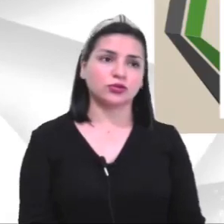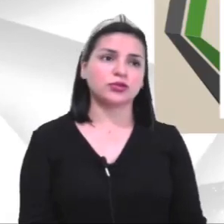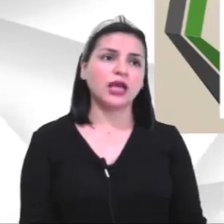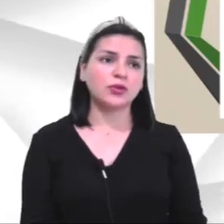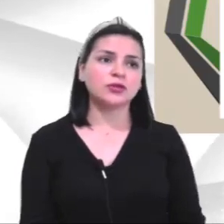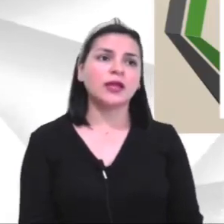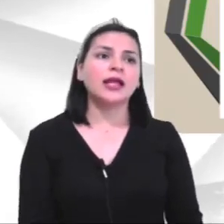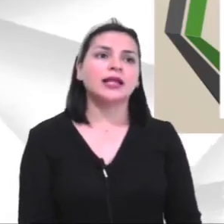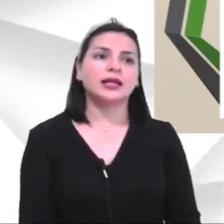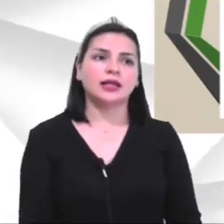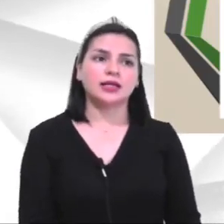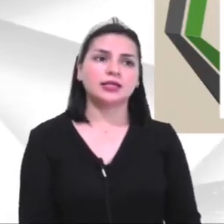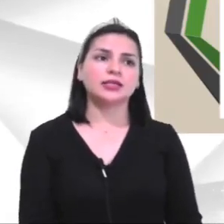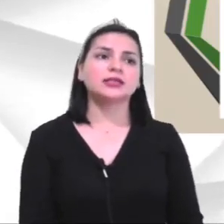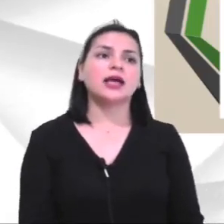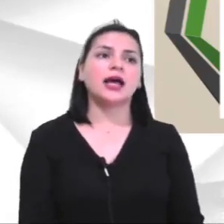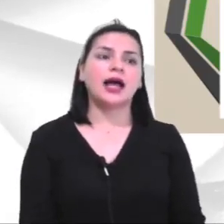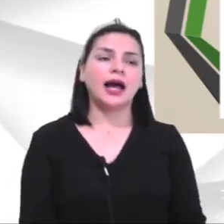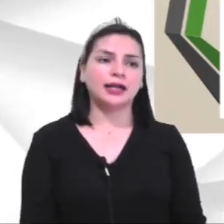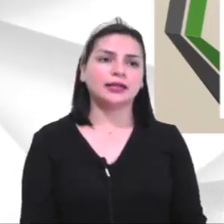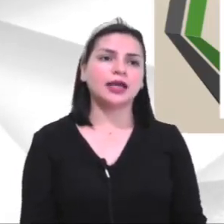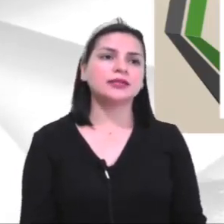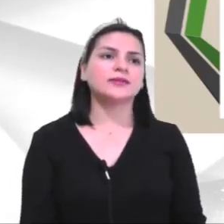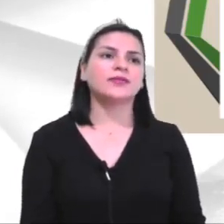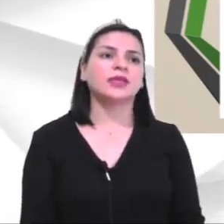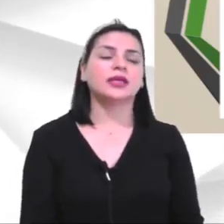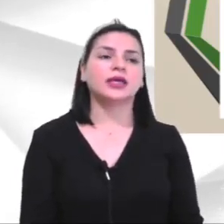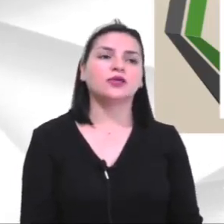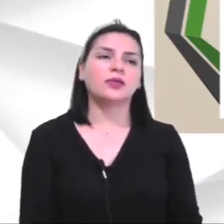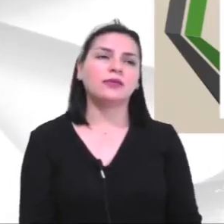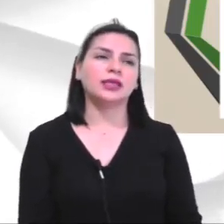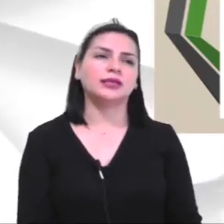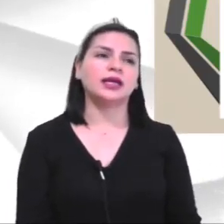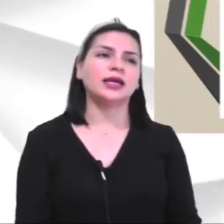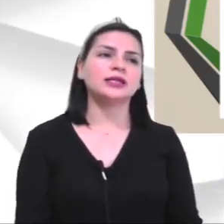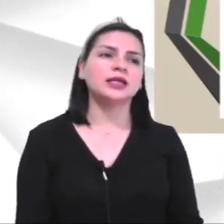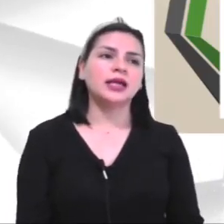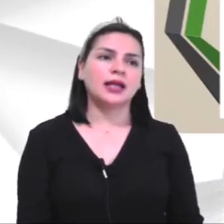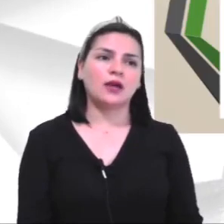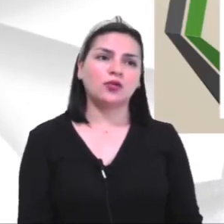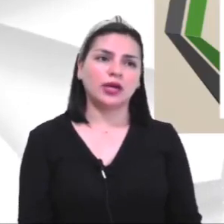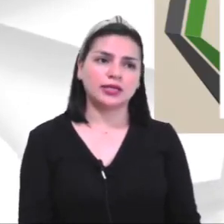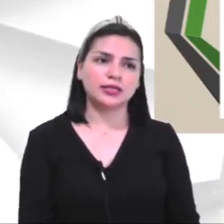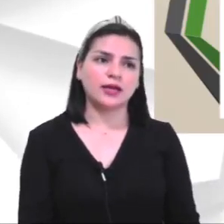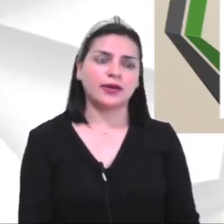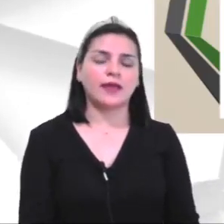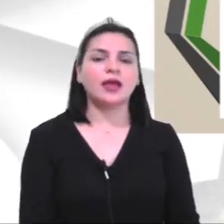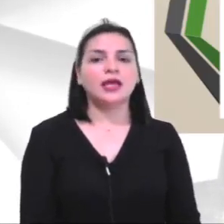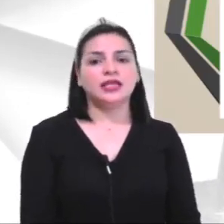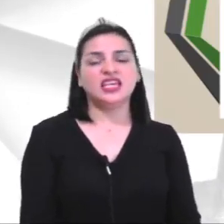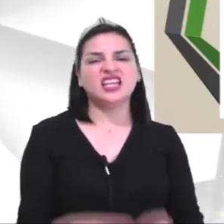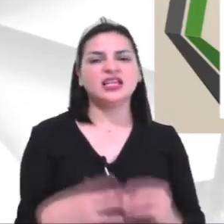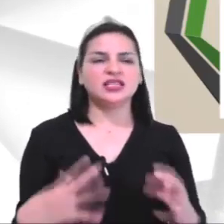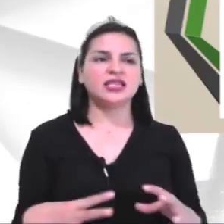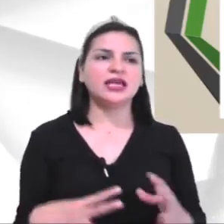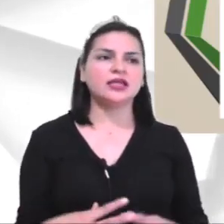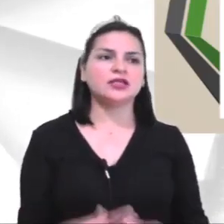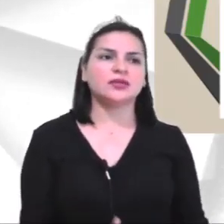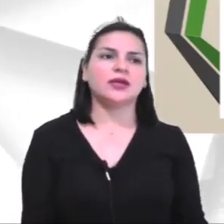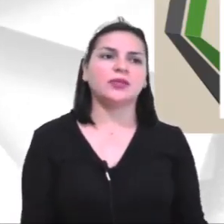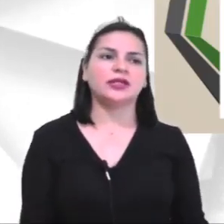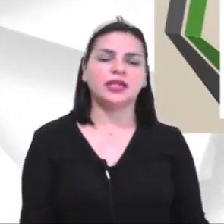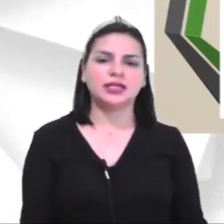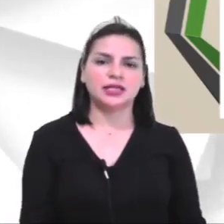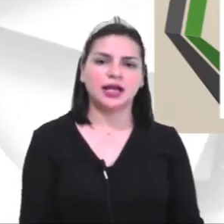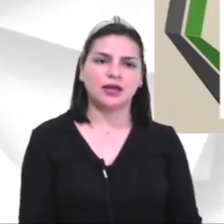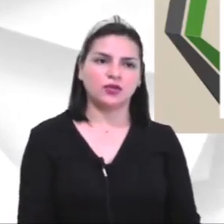nosotros conocemos. Las clases altas, que normalmente es la burguesía, ¿verdad?